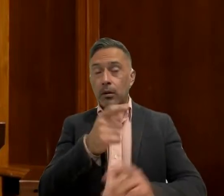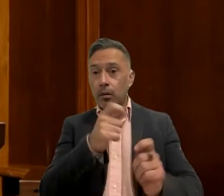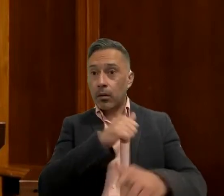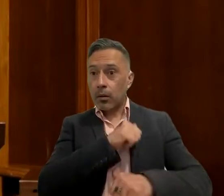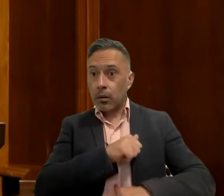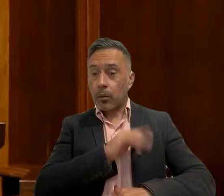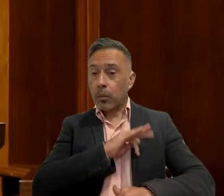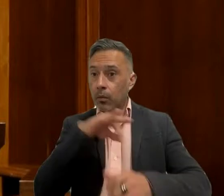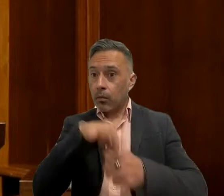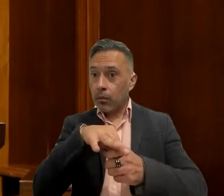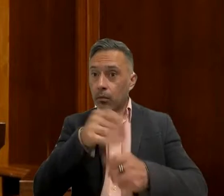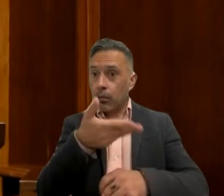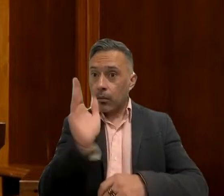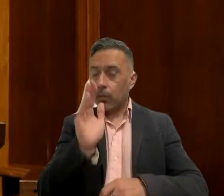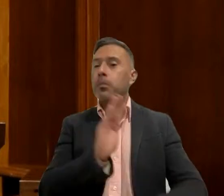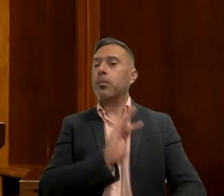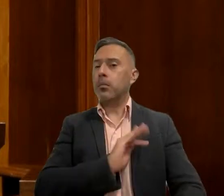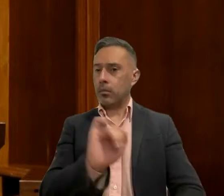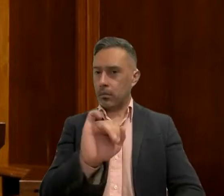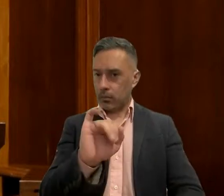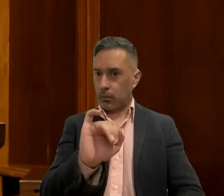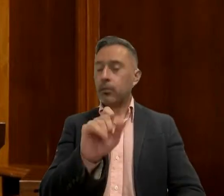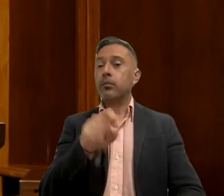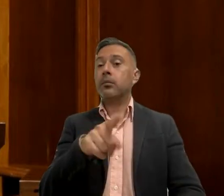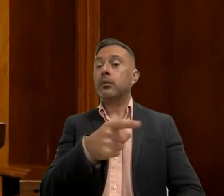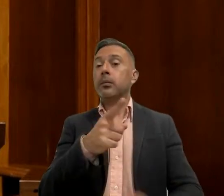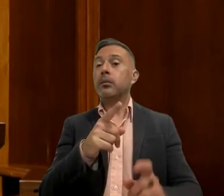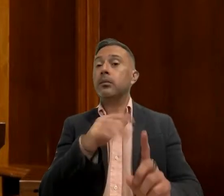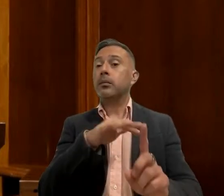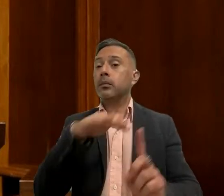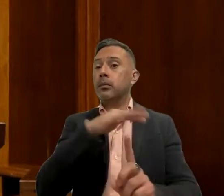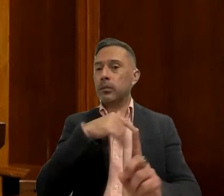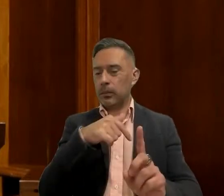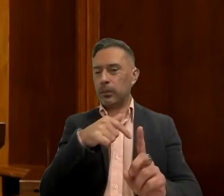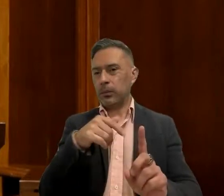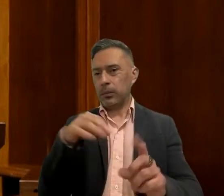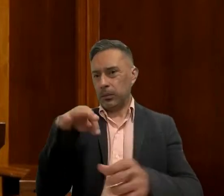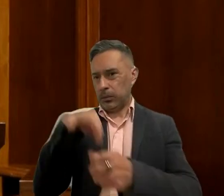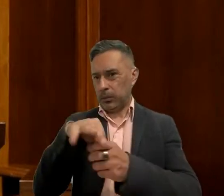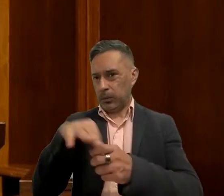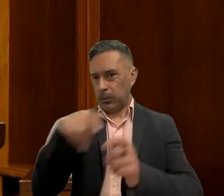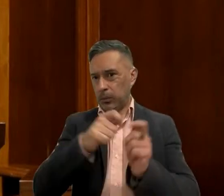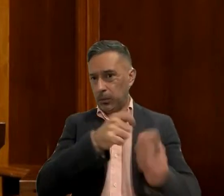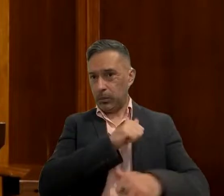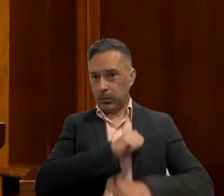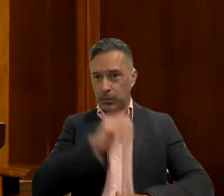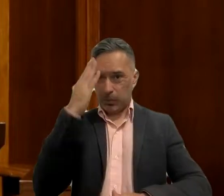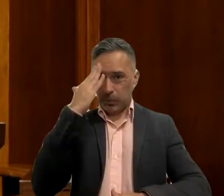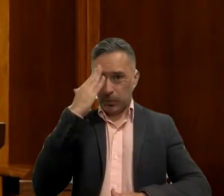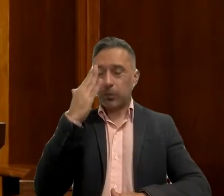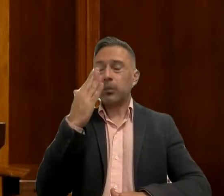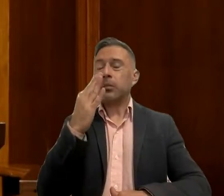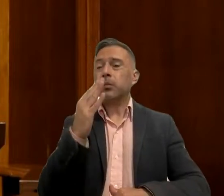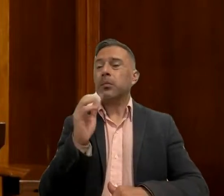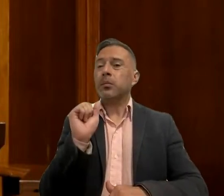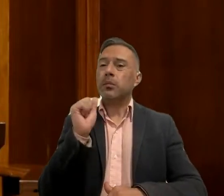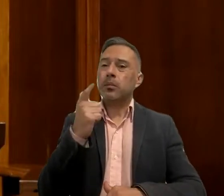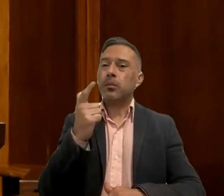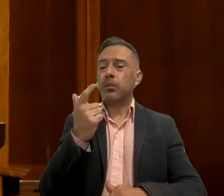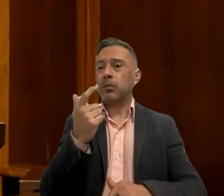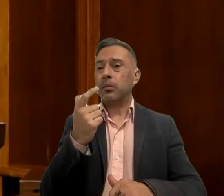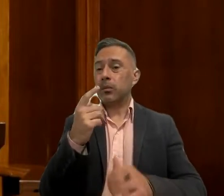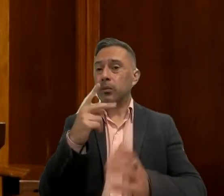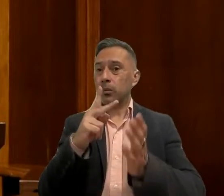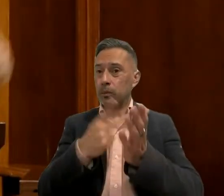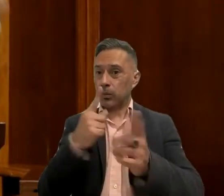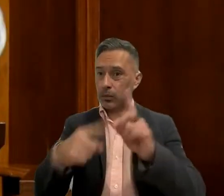haya ocupado la titularidad del Ejecutivo local designado o electo, en ningún caso y por ningún motivo podrá volver a